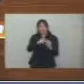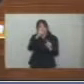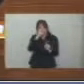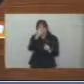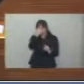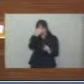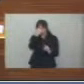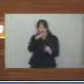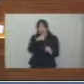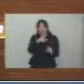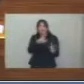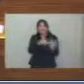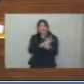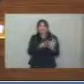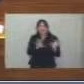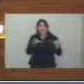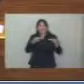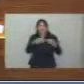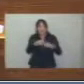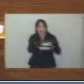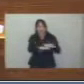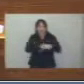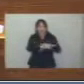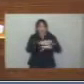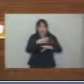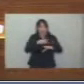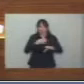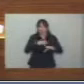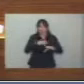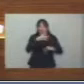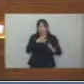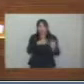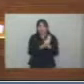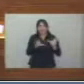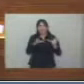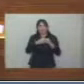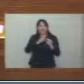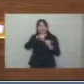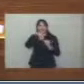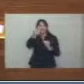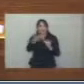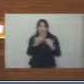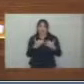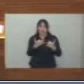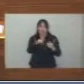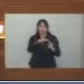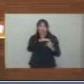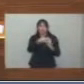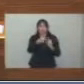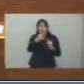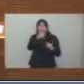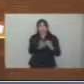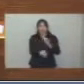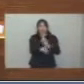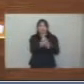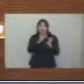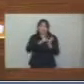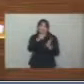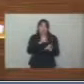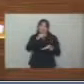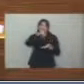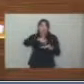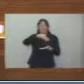con ser un partido de Gobierno, que eso es un partido extraparlamentario. Y esa es la situación que ustedes propician cada vez que vienen aquí a decir las